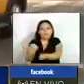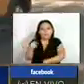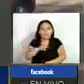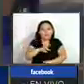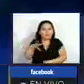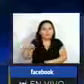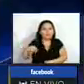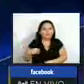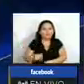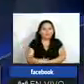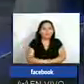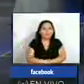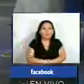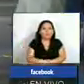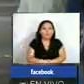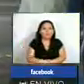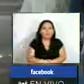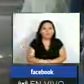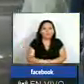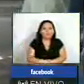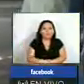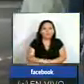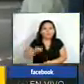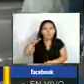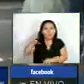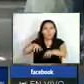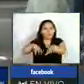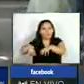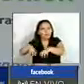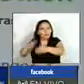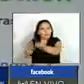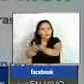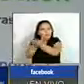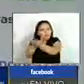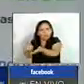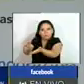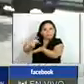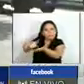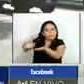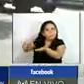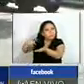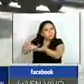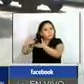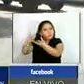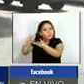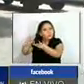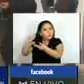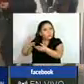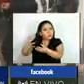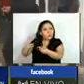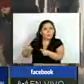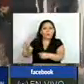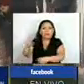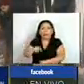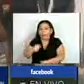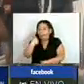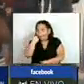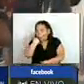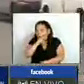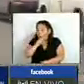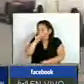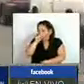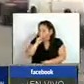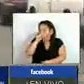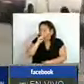familias. El Departamento de la Unión registra una disminución en los casos de neumonía en